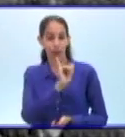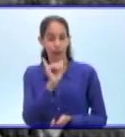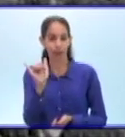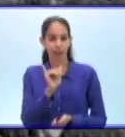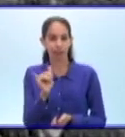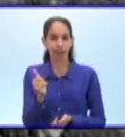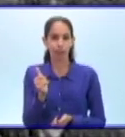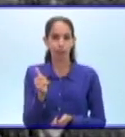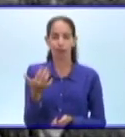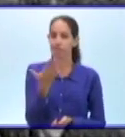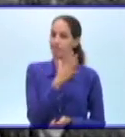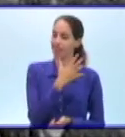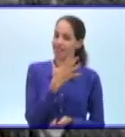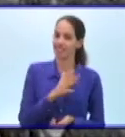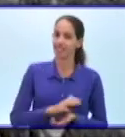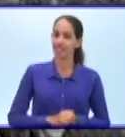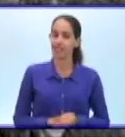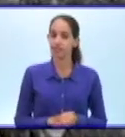vacía